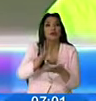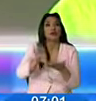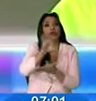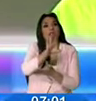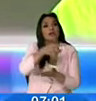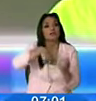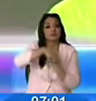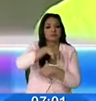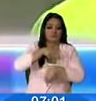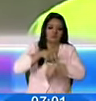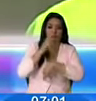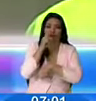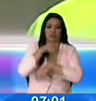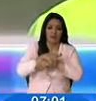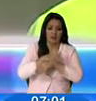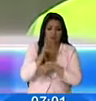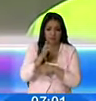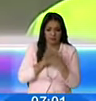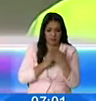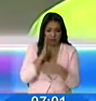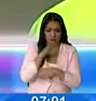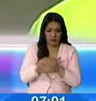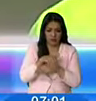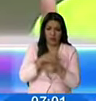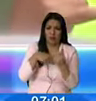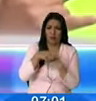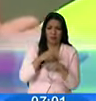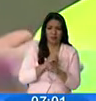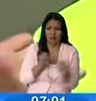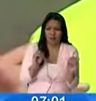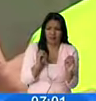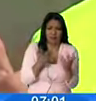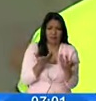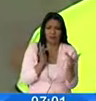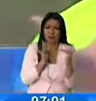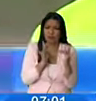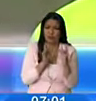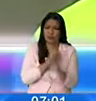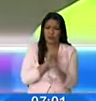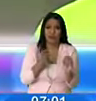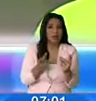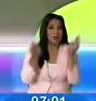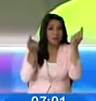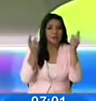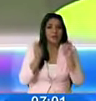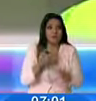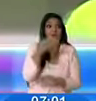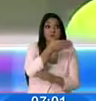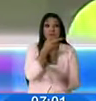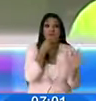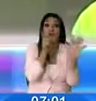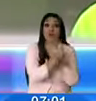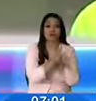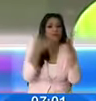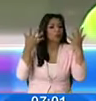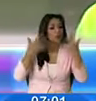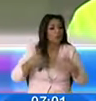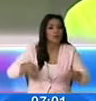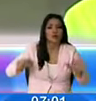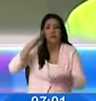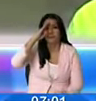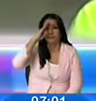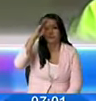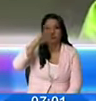a las 2 de la tarde y hasta las 3 y media, 4, usted no tiene una comunicación con ella, automáticamente puede acercarse a cualquier unidad de